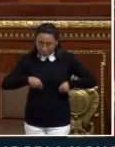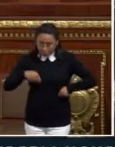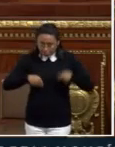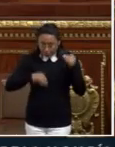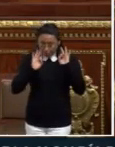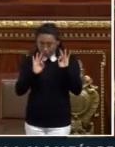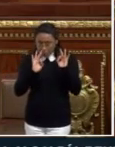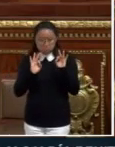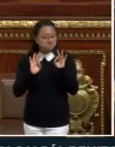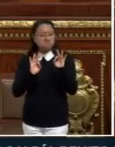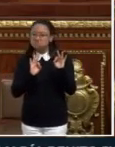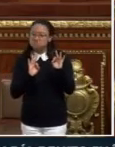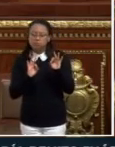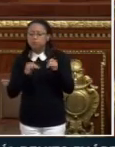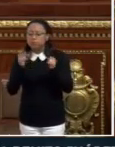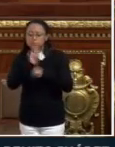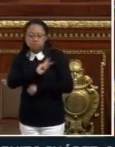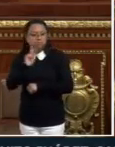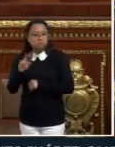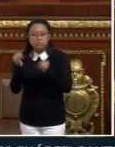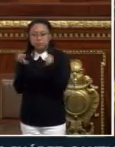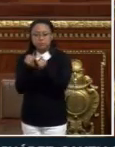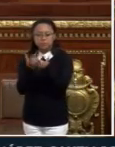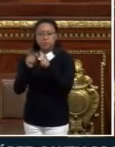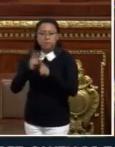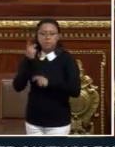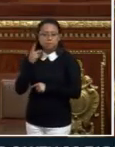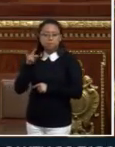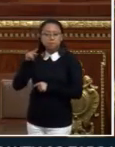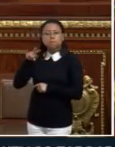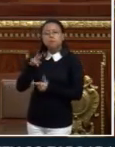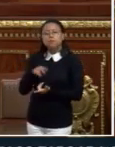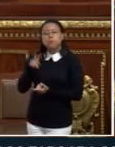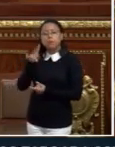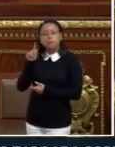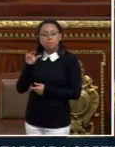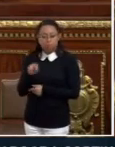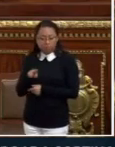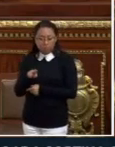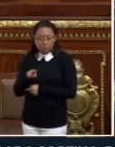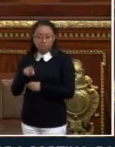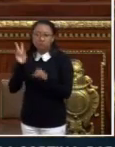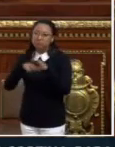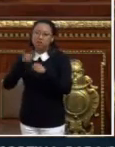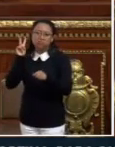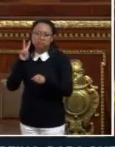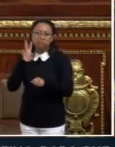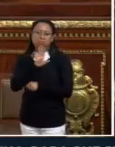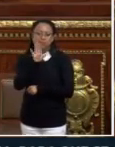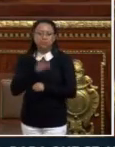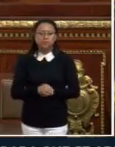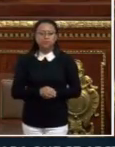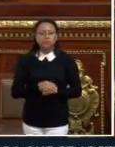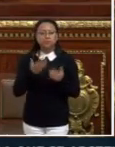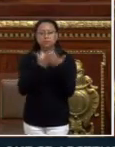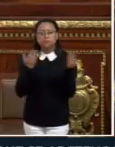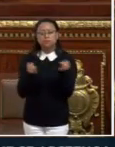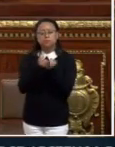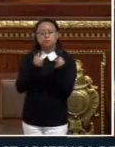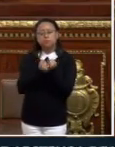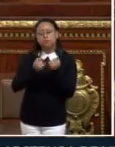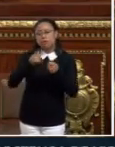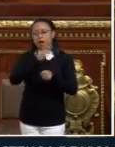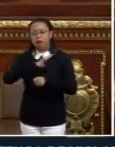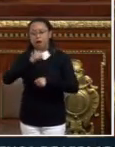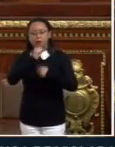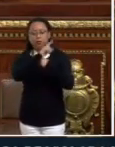idea que ha tenido éxito en otros países, en Colombia, en España. Los puntos violeta han funcionado en otros países. Como están aplicados en la Ciudad de México, no